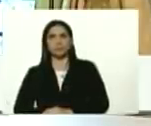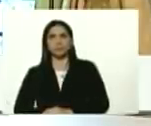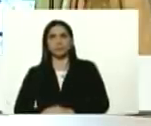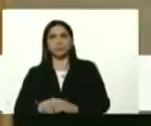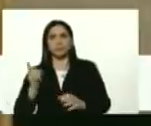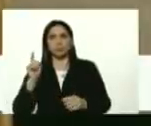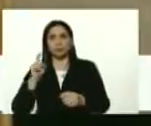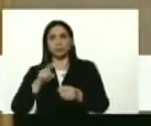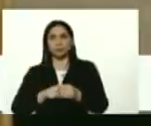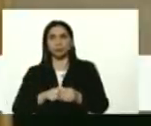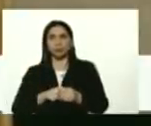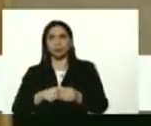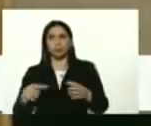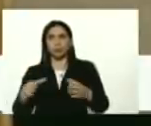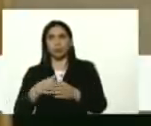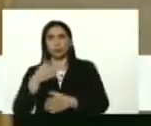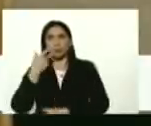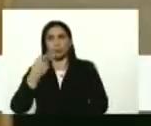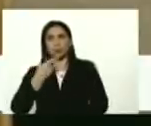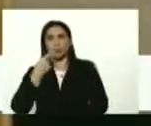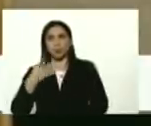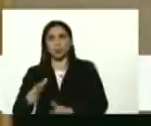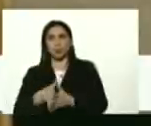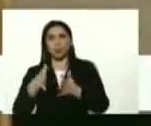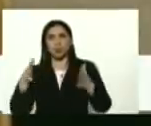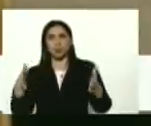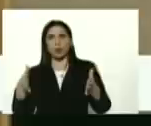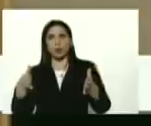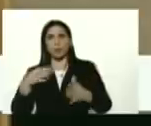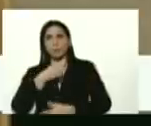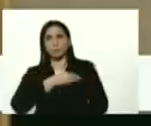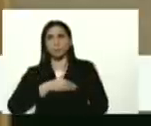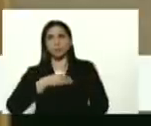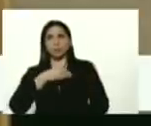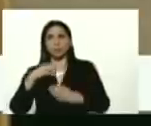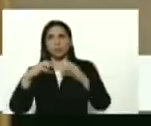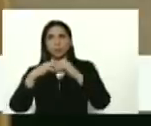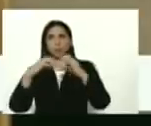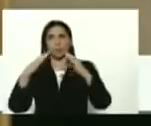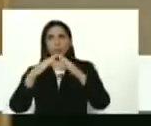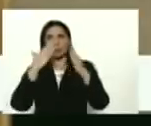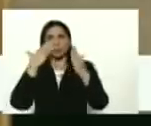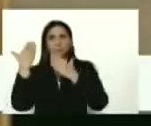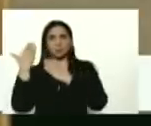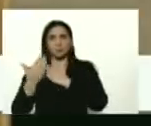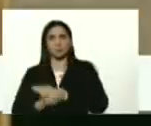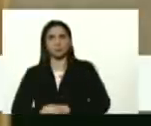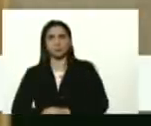integrante del equipo político de la gran misión Hogares de la Patria, bienvenida.